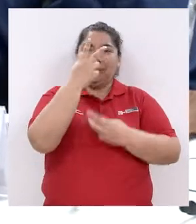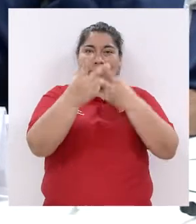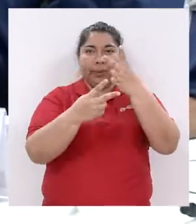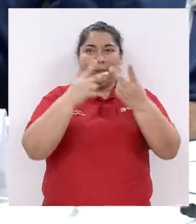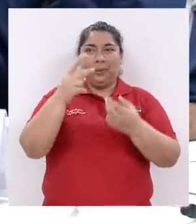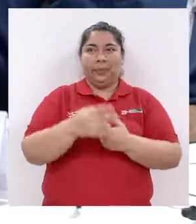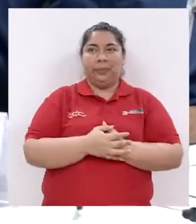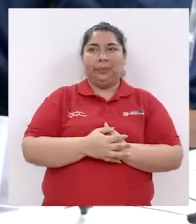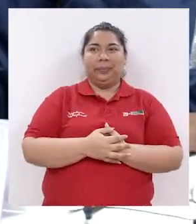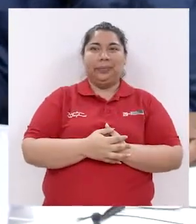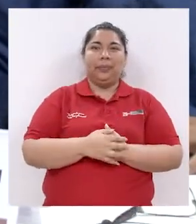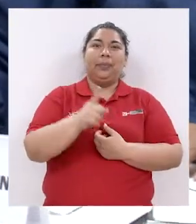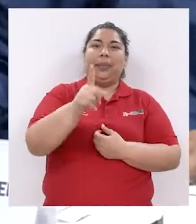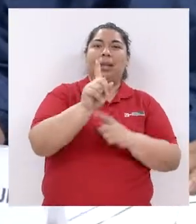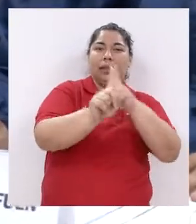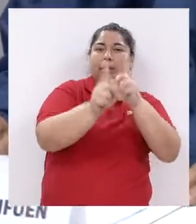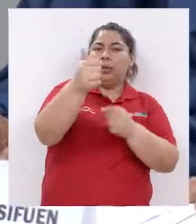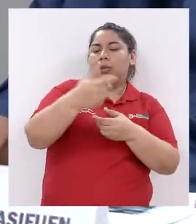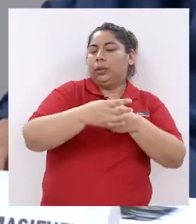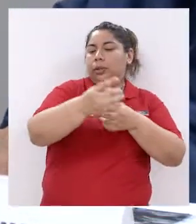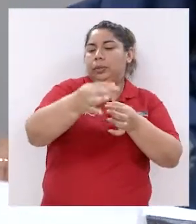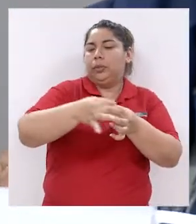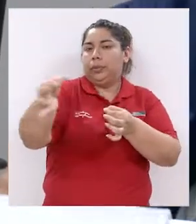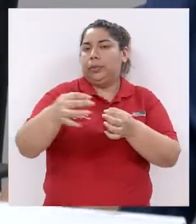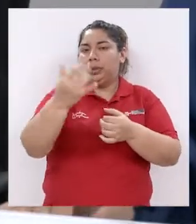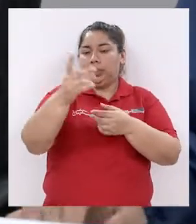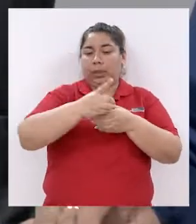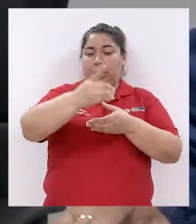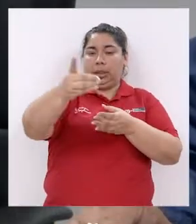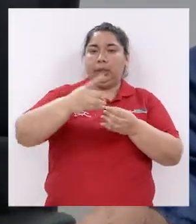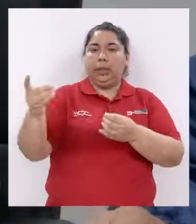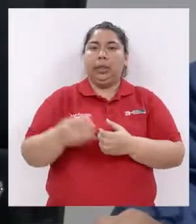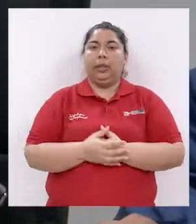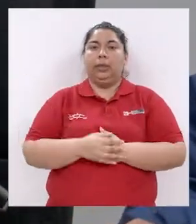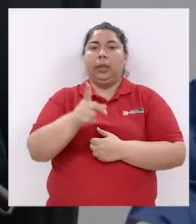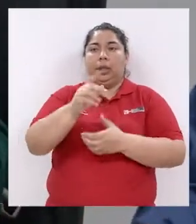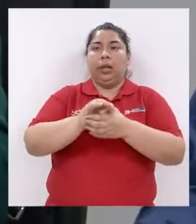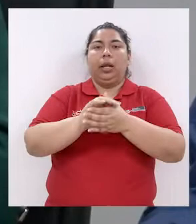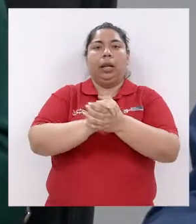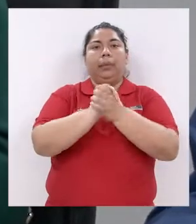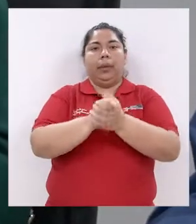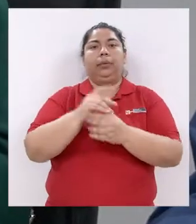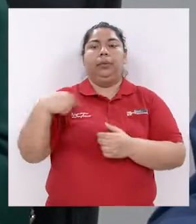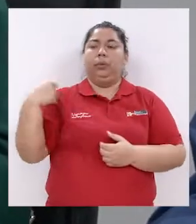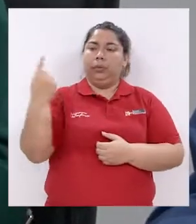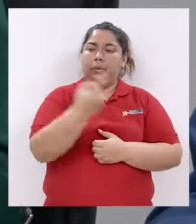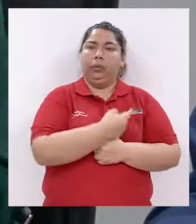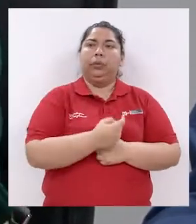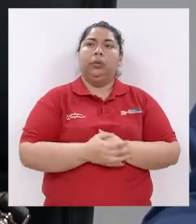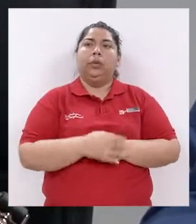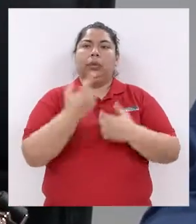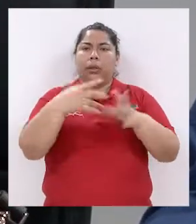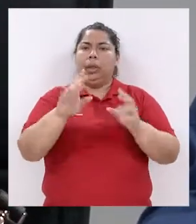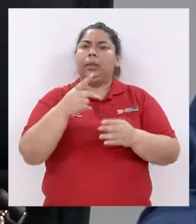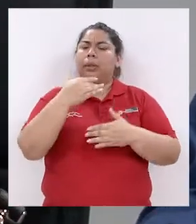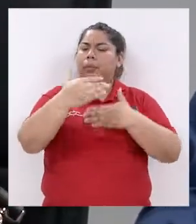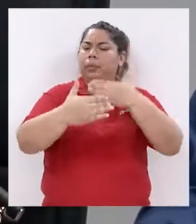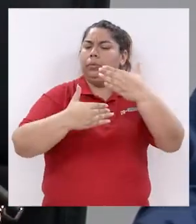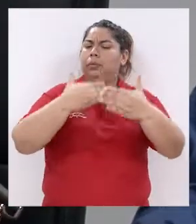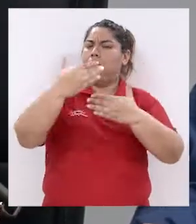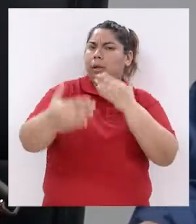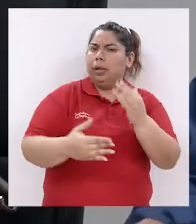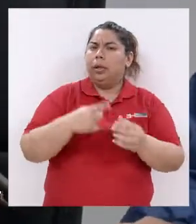integren hacia sus provincias y distritos y de la mano con nosotros hagamos una red